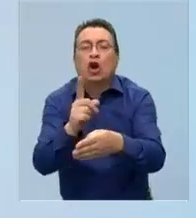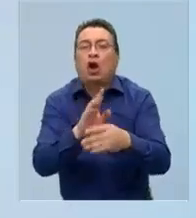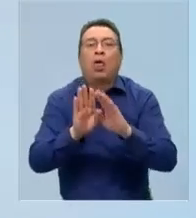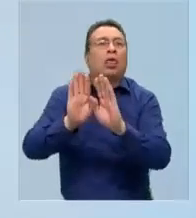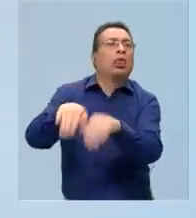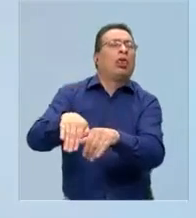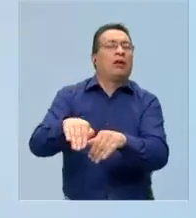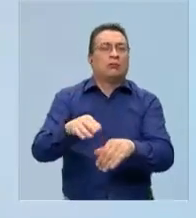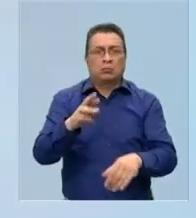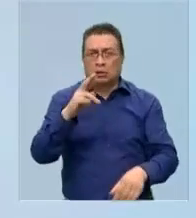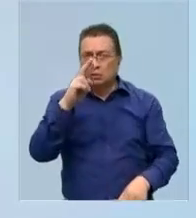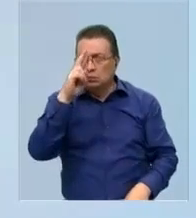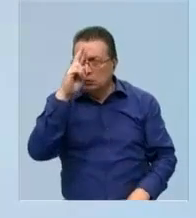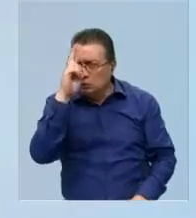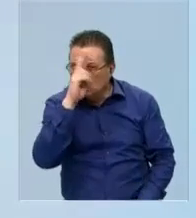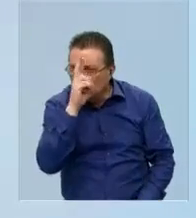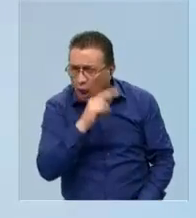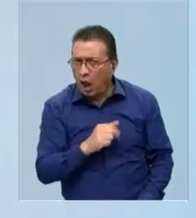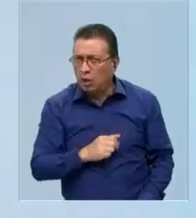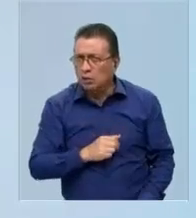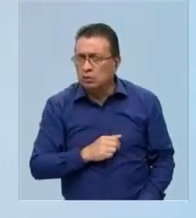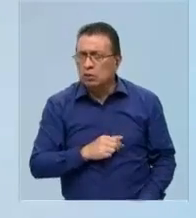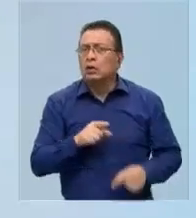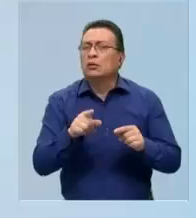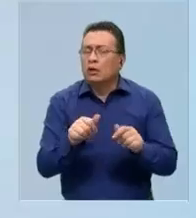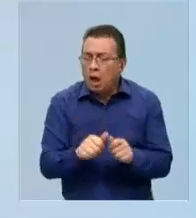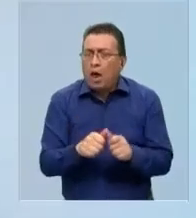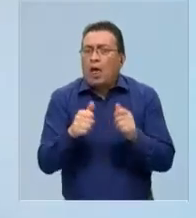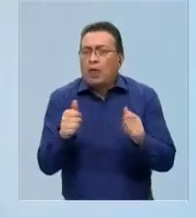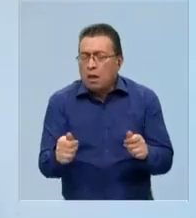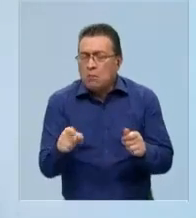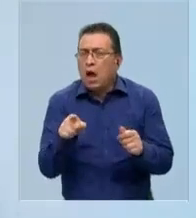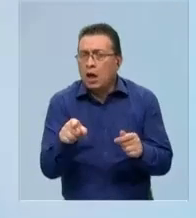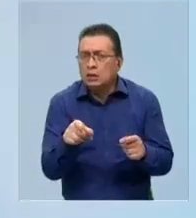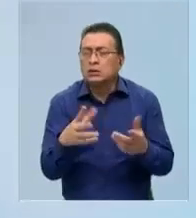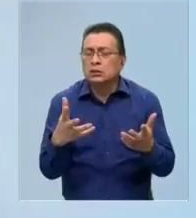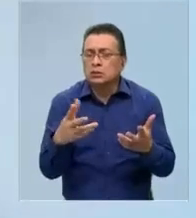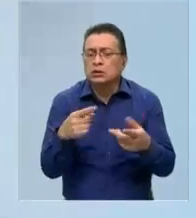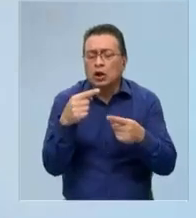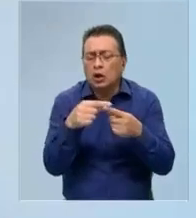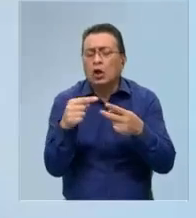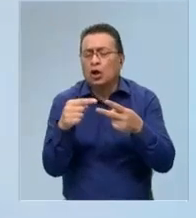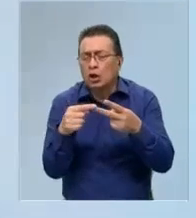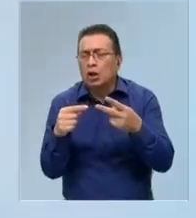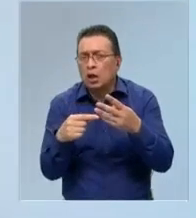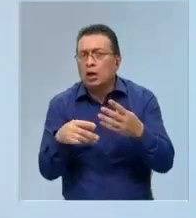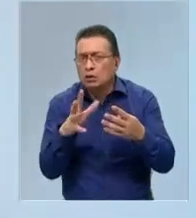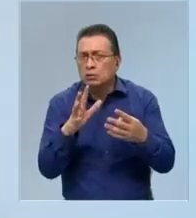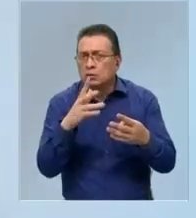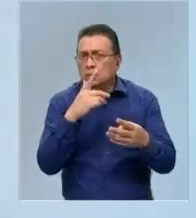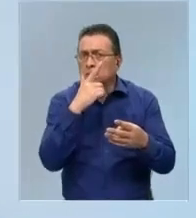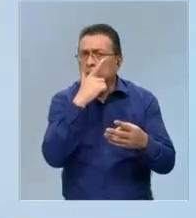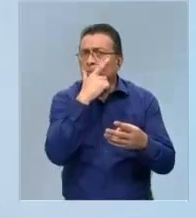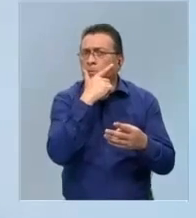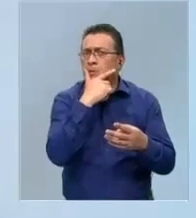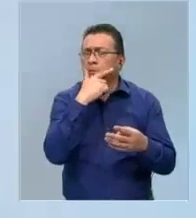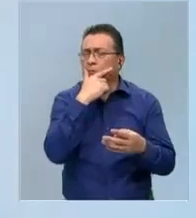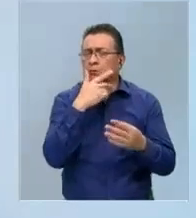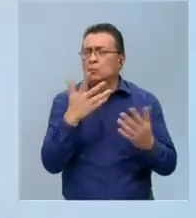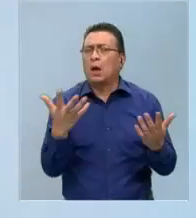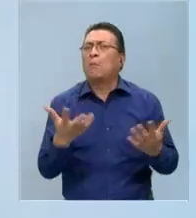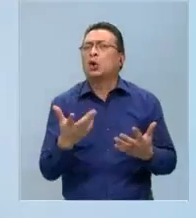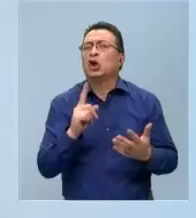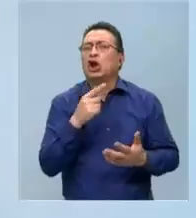momento. Entonces, hay situaciones, digamos, que hacen... por lo menos llamar la